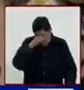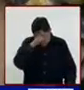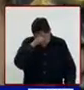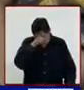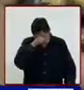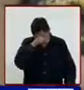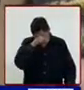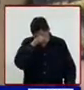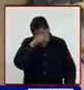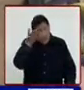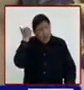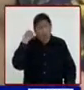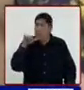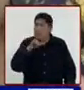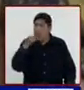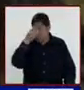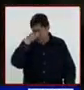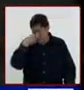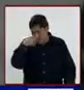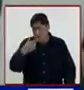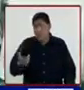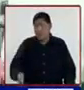Anterior igual me han hecho llorar, pero...